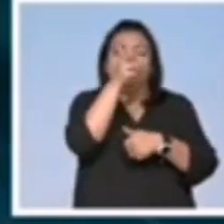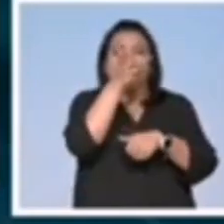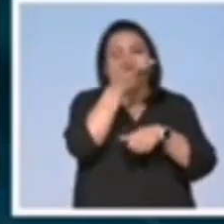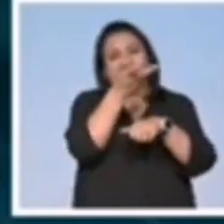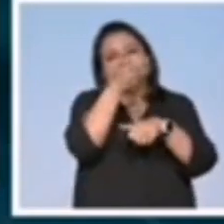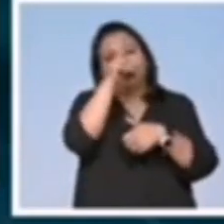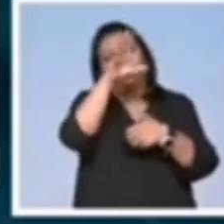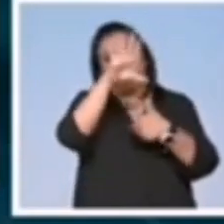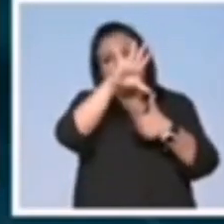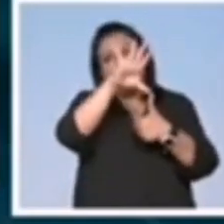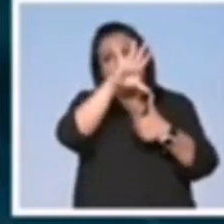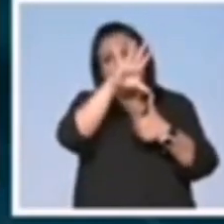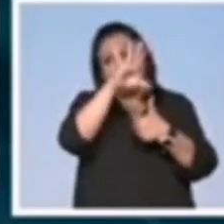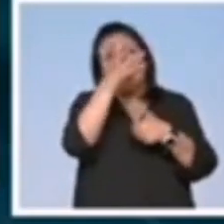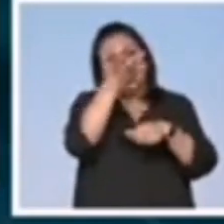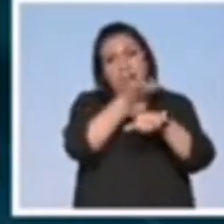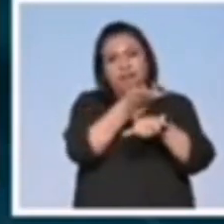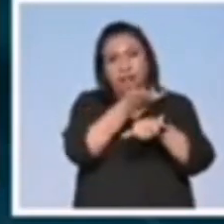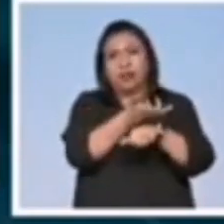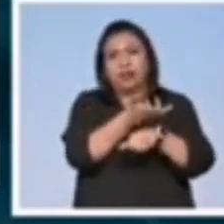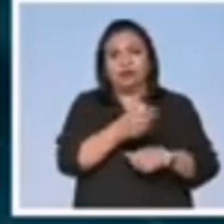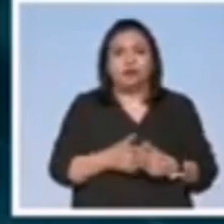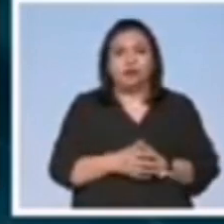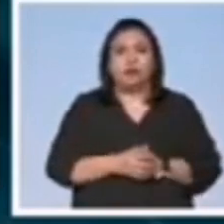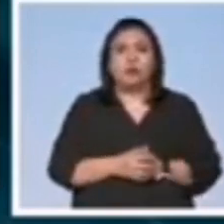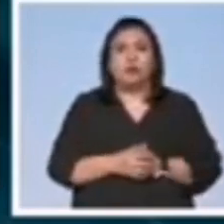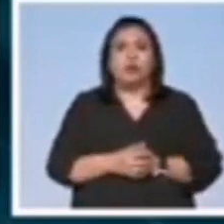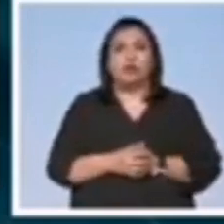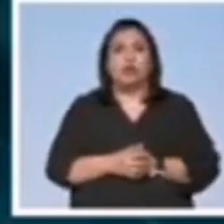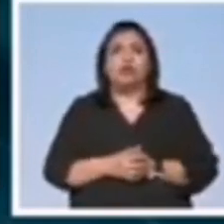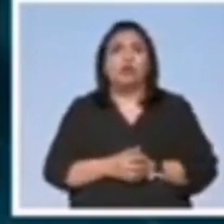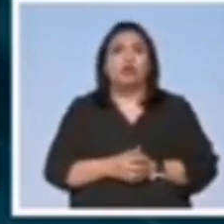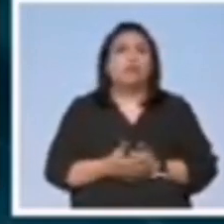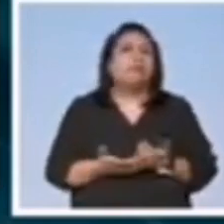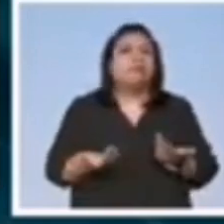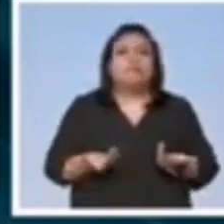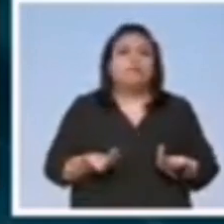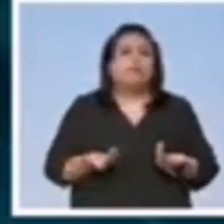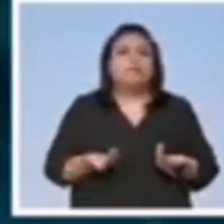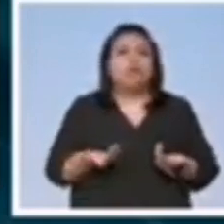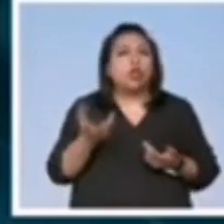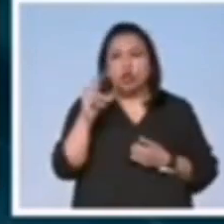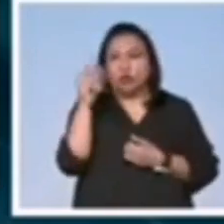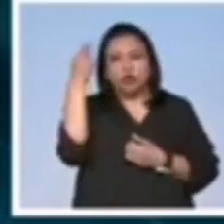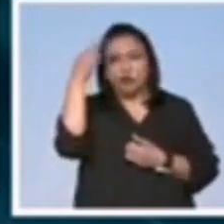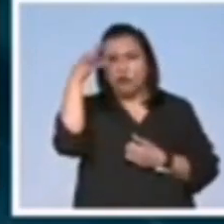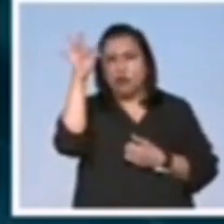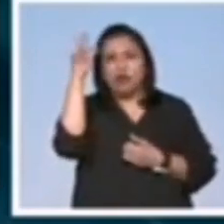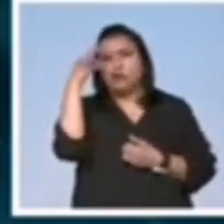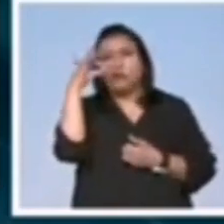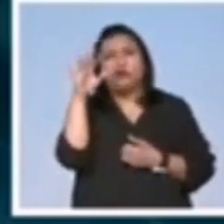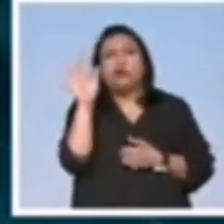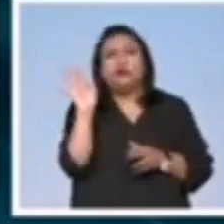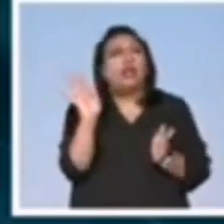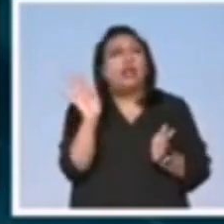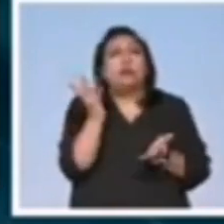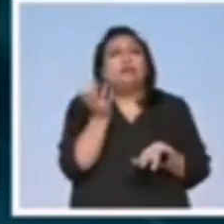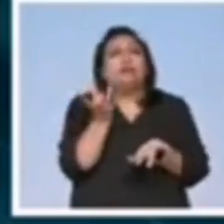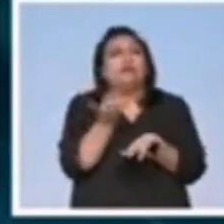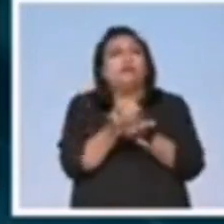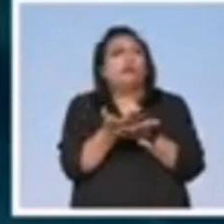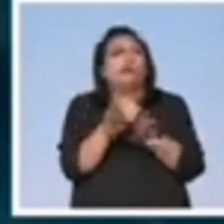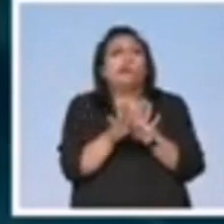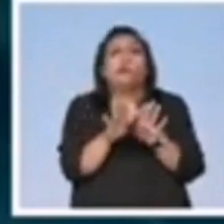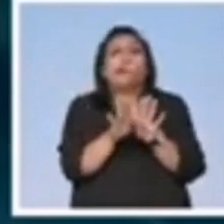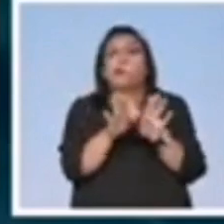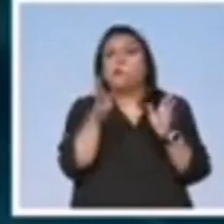respecto a Estados Unidos. Entonces, no es una filosofía simplemente que